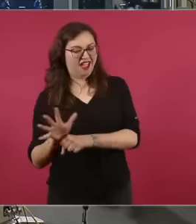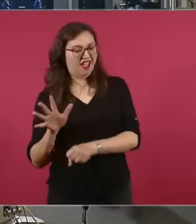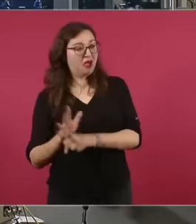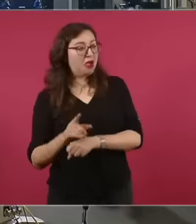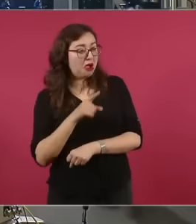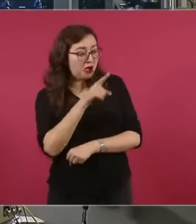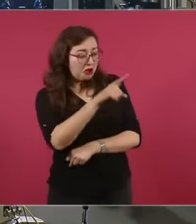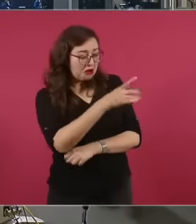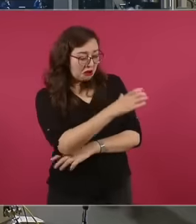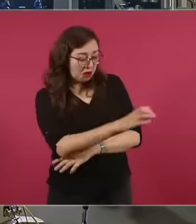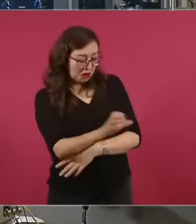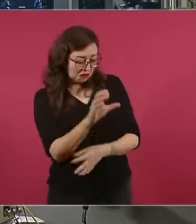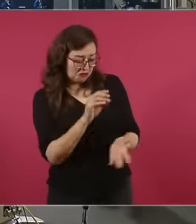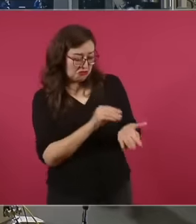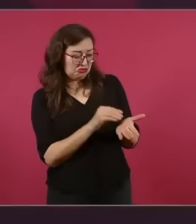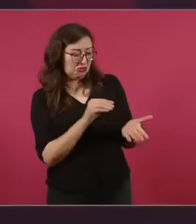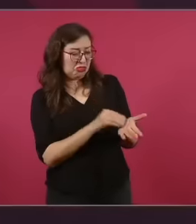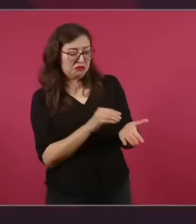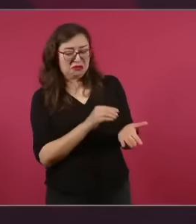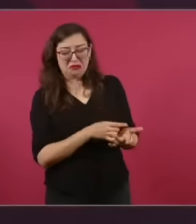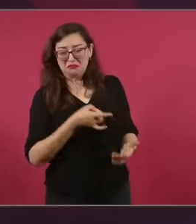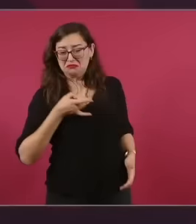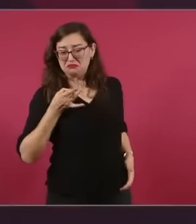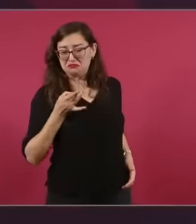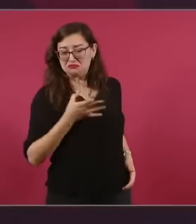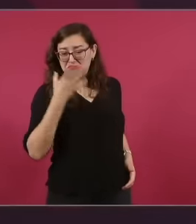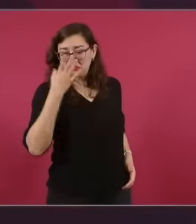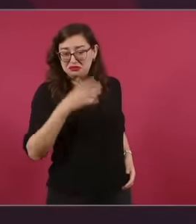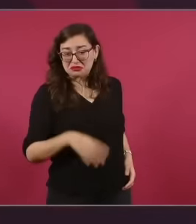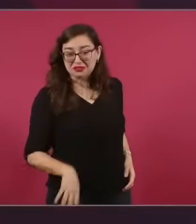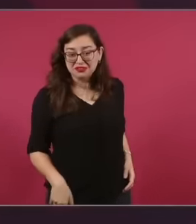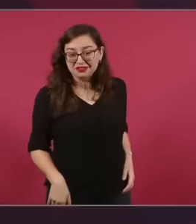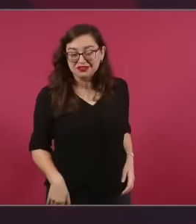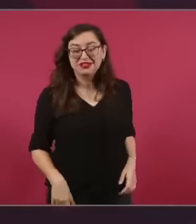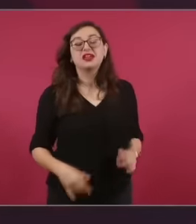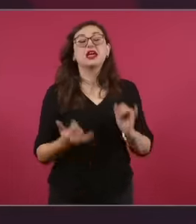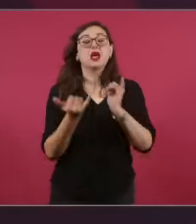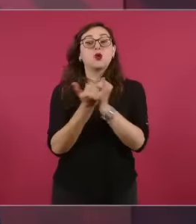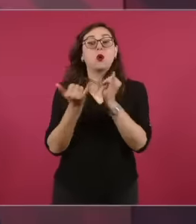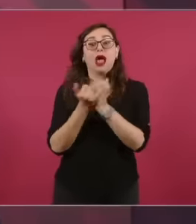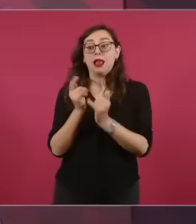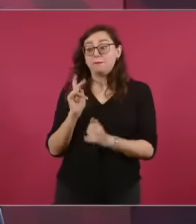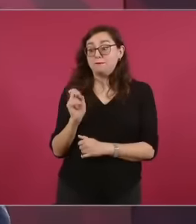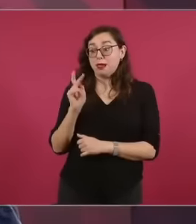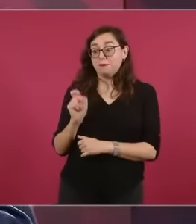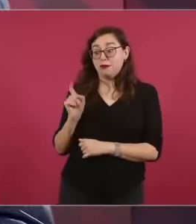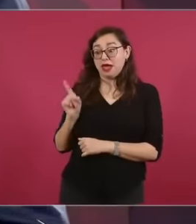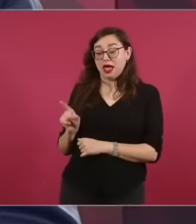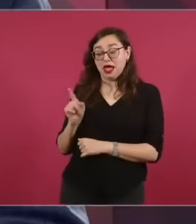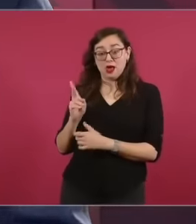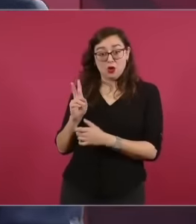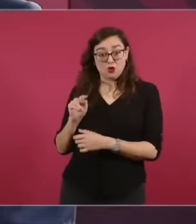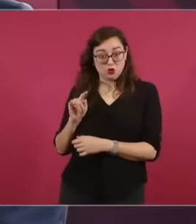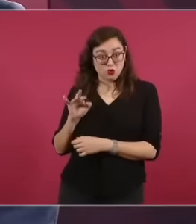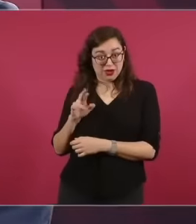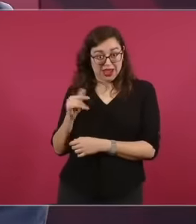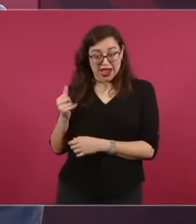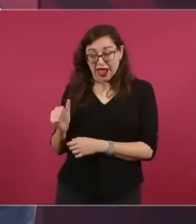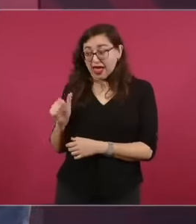ustedes. Don Pepe Iturriaga decía que todavía pastaban los búfalos en lo que hoy es Nueva